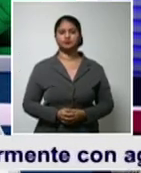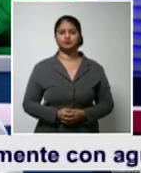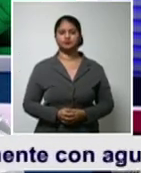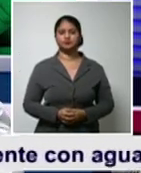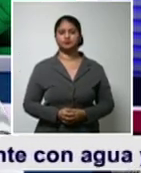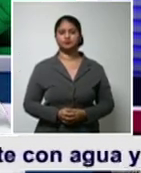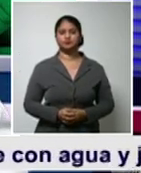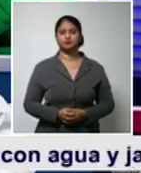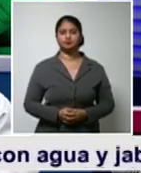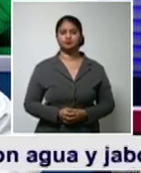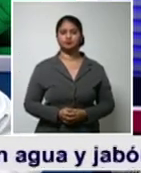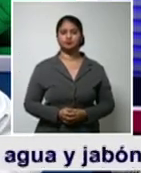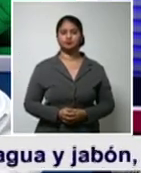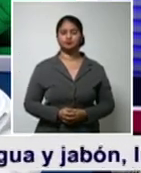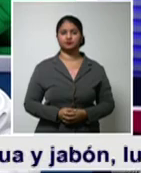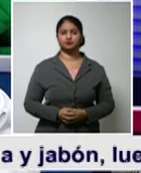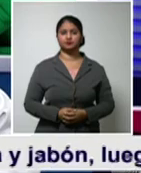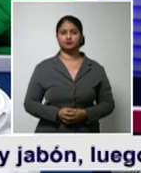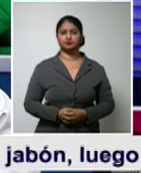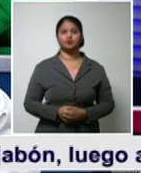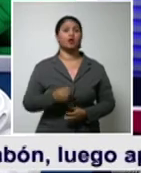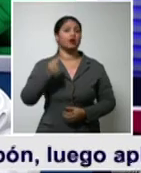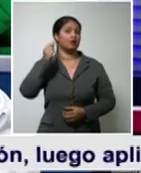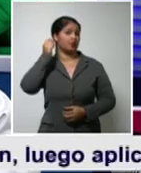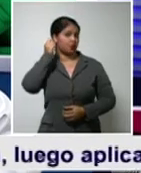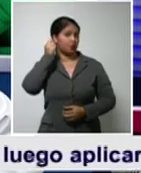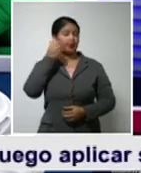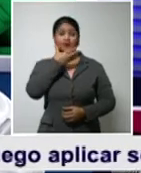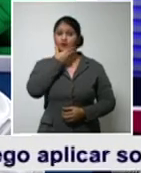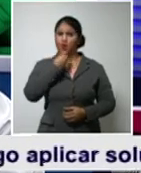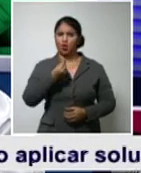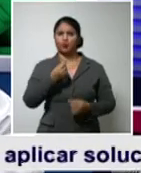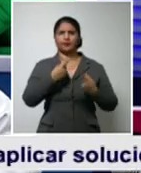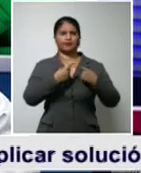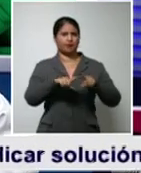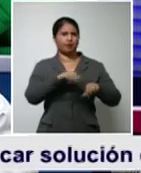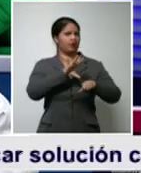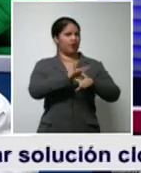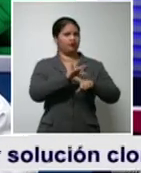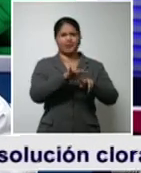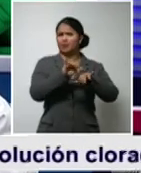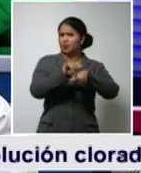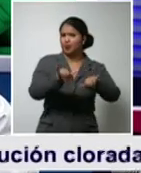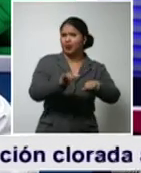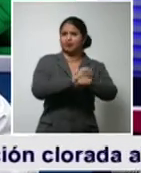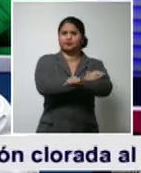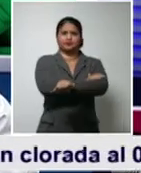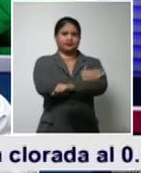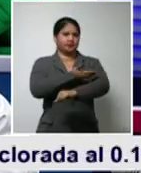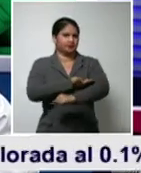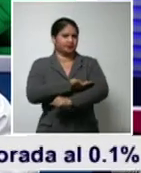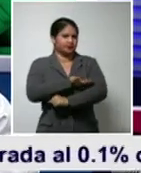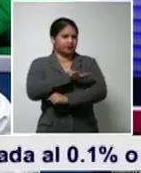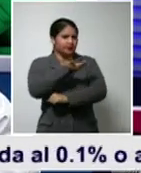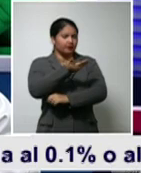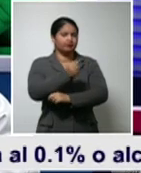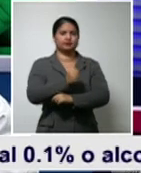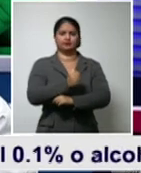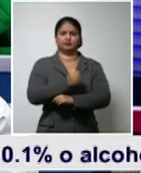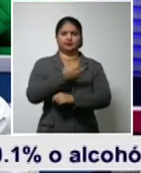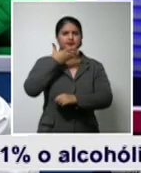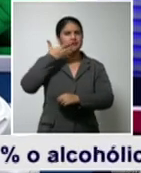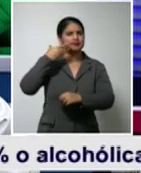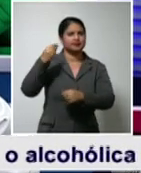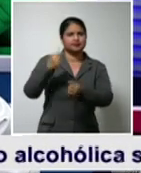dije anteriormente, pues con algunas comorbilidades, hipertensión arterial, diabetes mellitus, insuficiencia